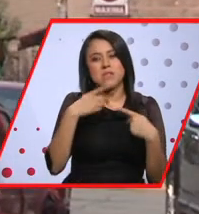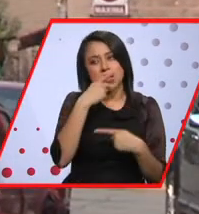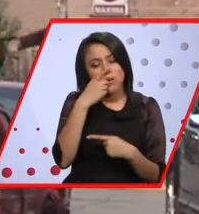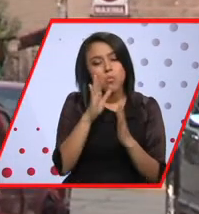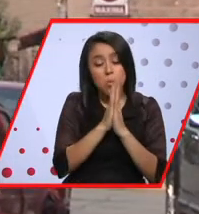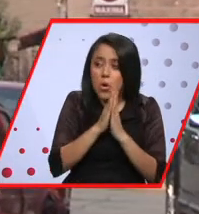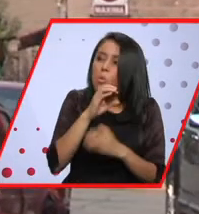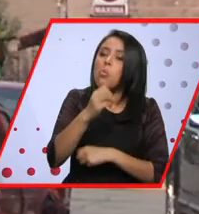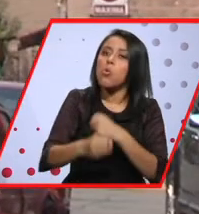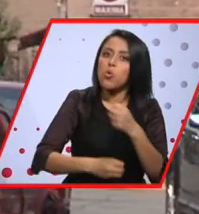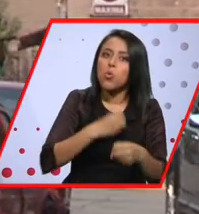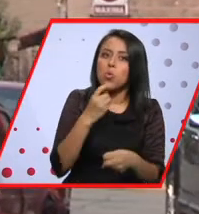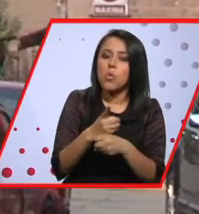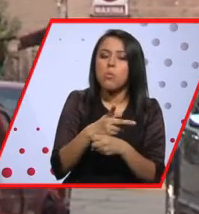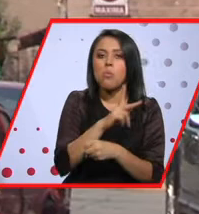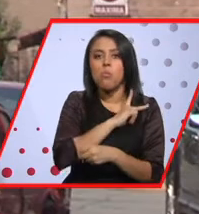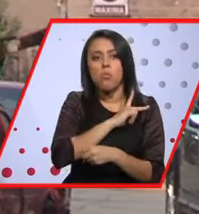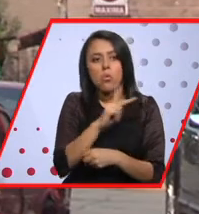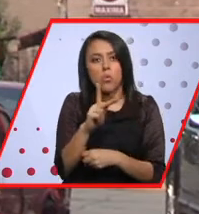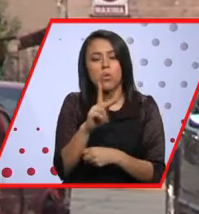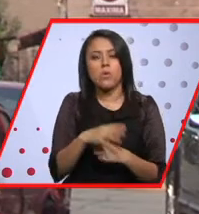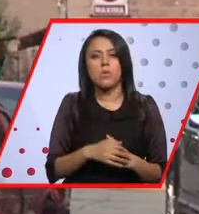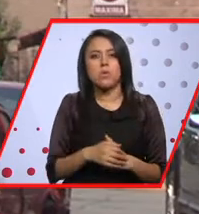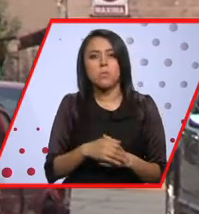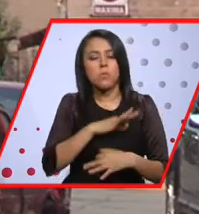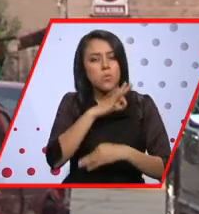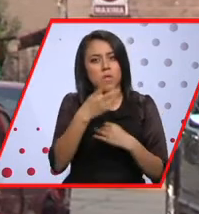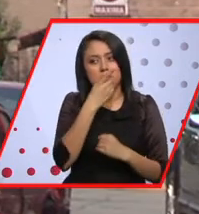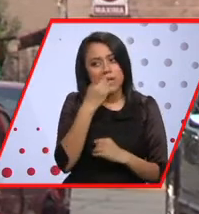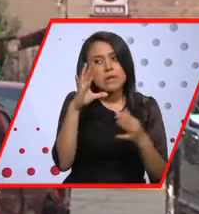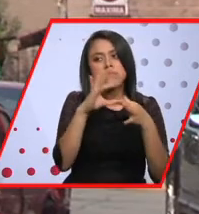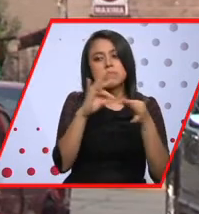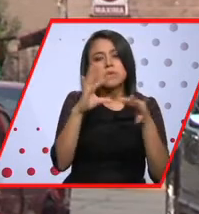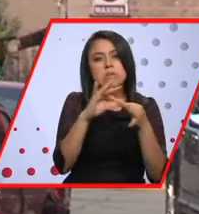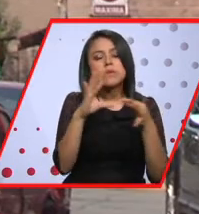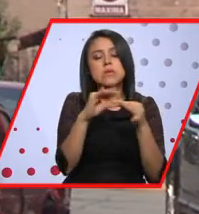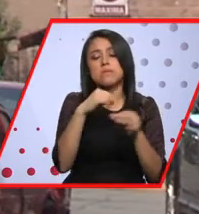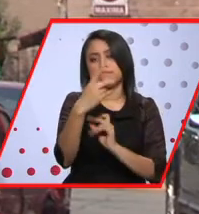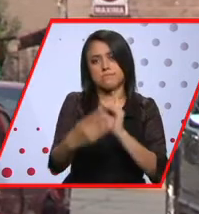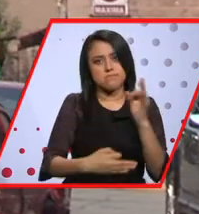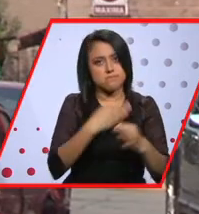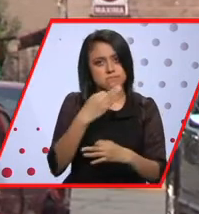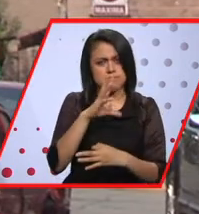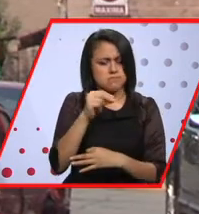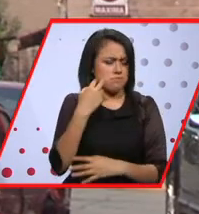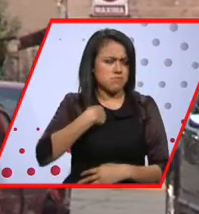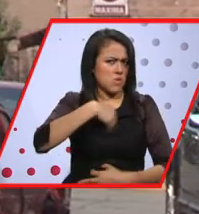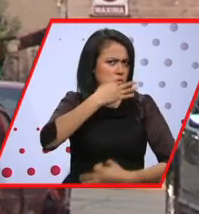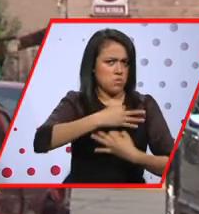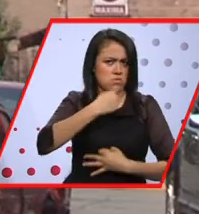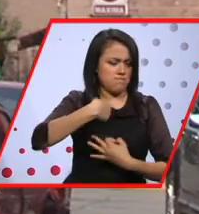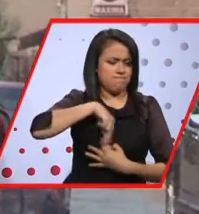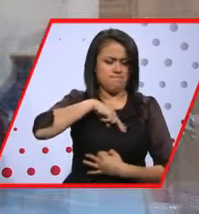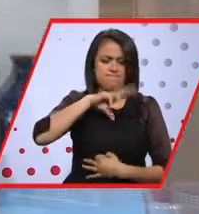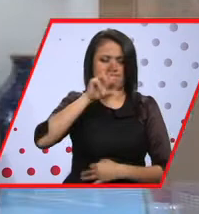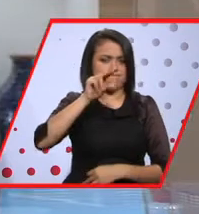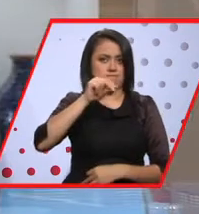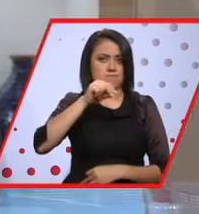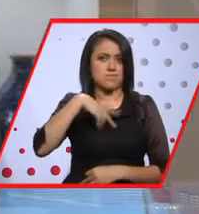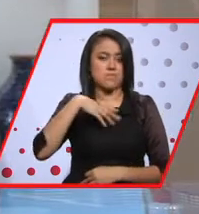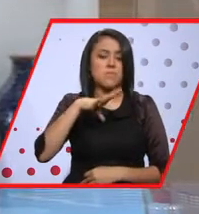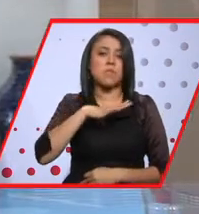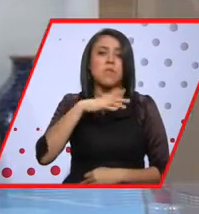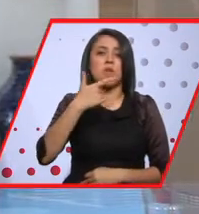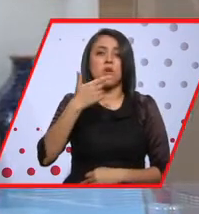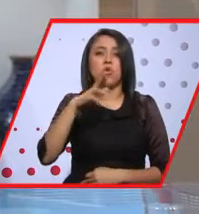la oportunidad de dar su parte, su versión de los hechos. Nosotros no somos jueces. Y el señor Gutiérrez Vaca,